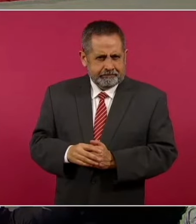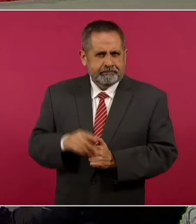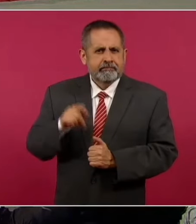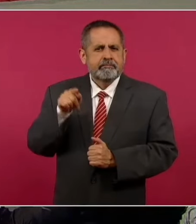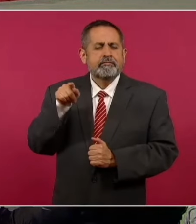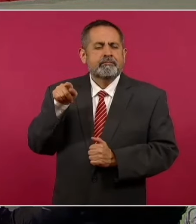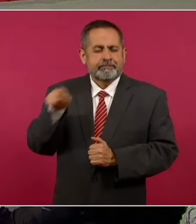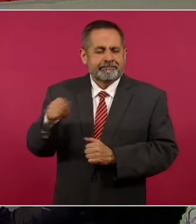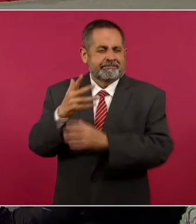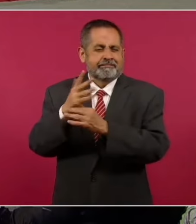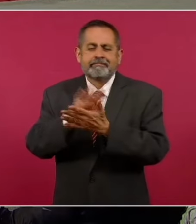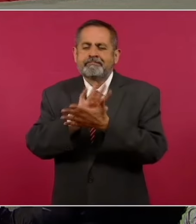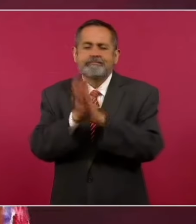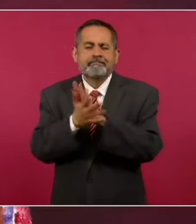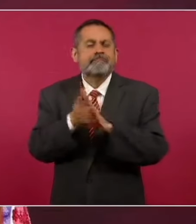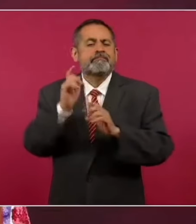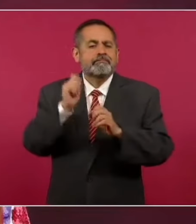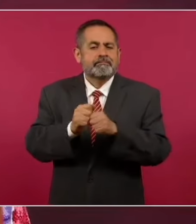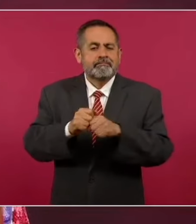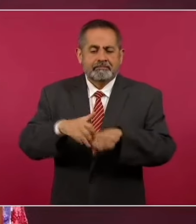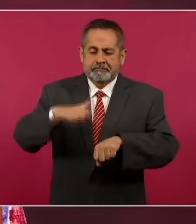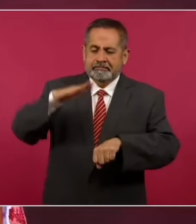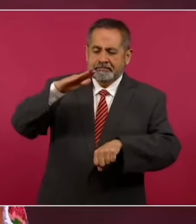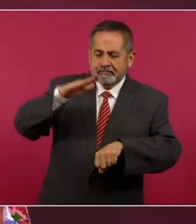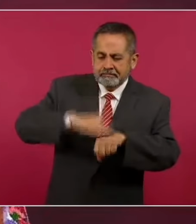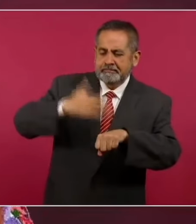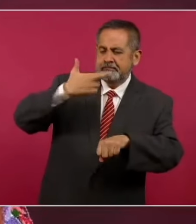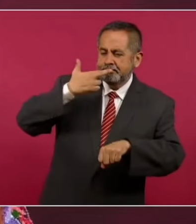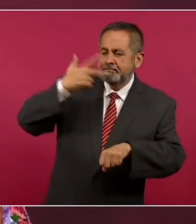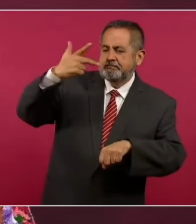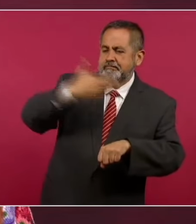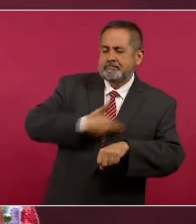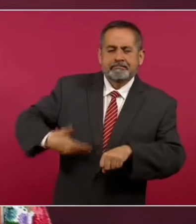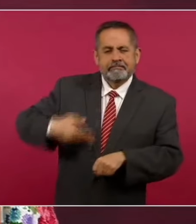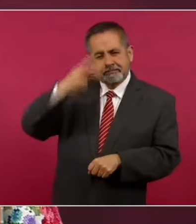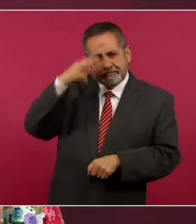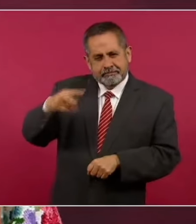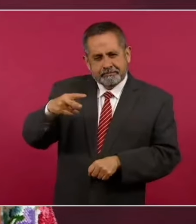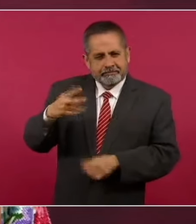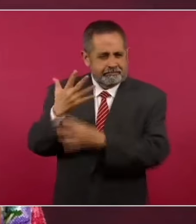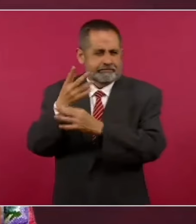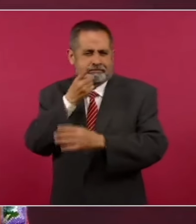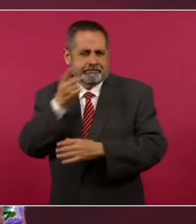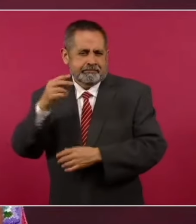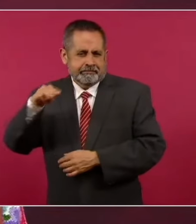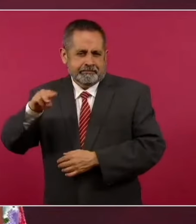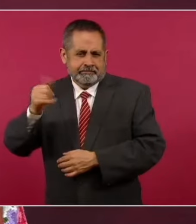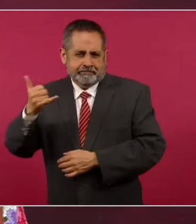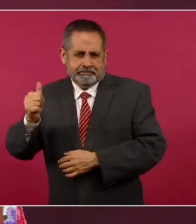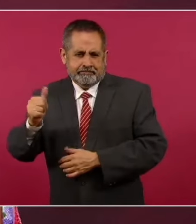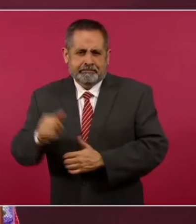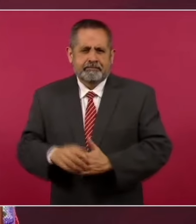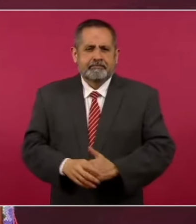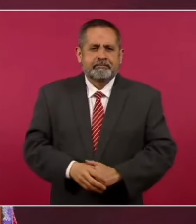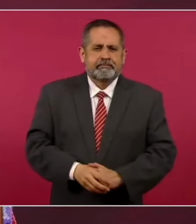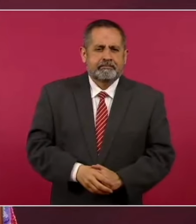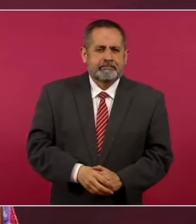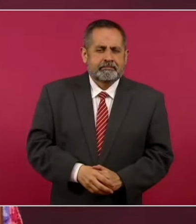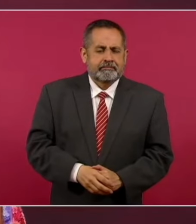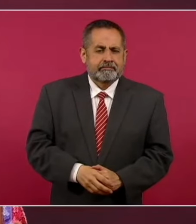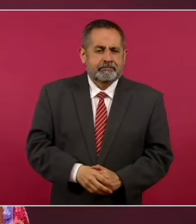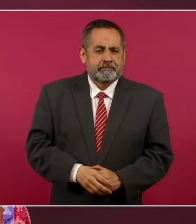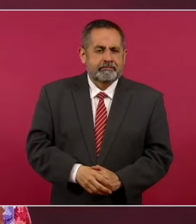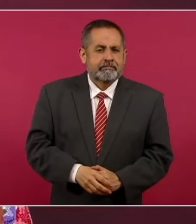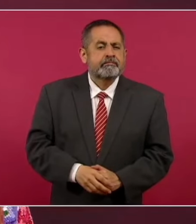más mejor presidente de México. Simil, Siminkaak, el caballo de fuego, el tren